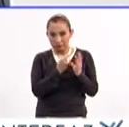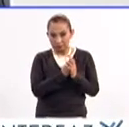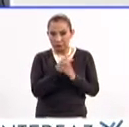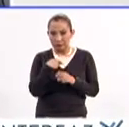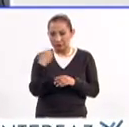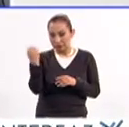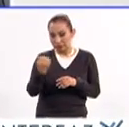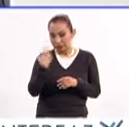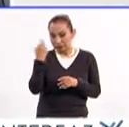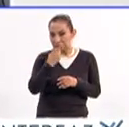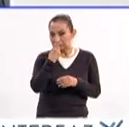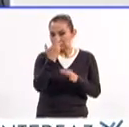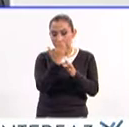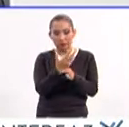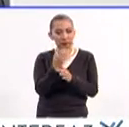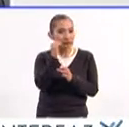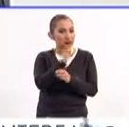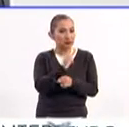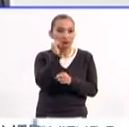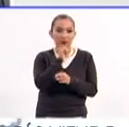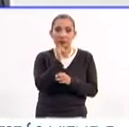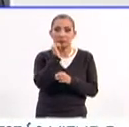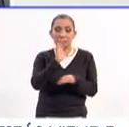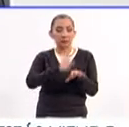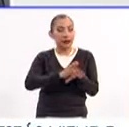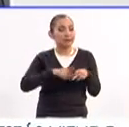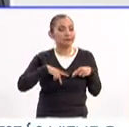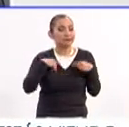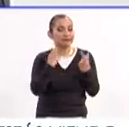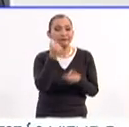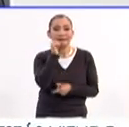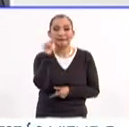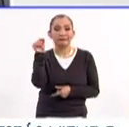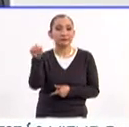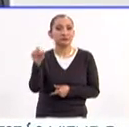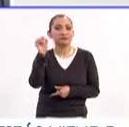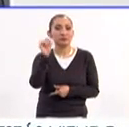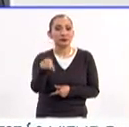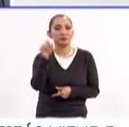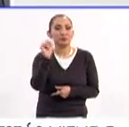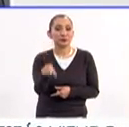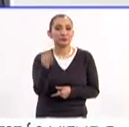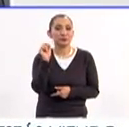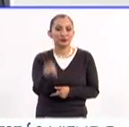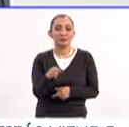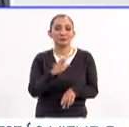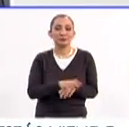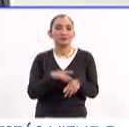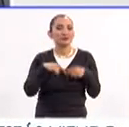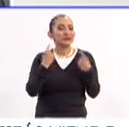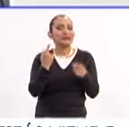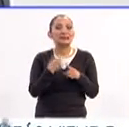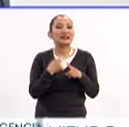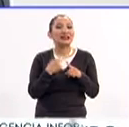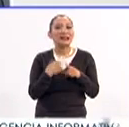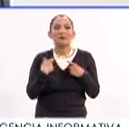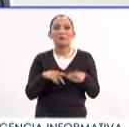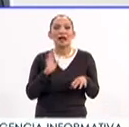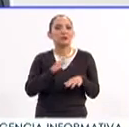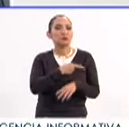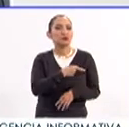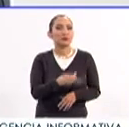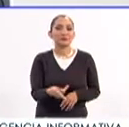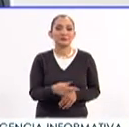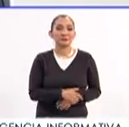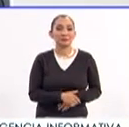mis conferencias que finalmente los más vulnerables siempre son los mismos. Los más vulnerables son siempre los más